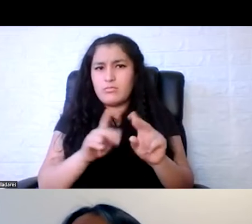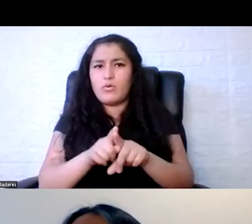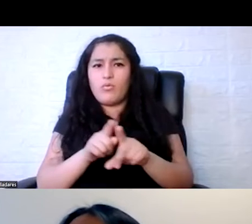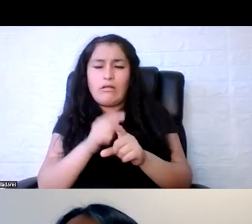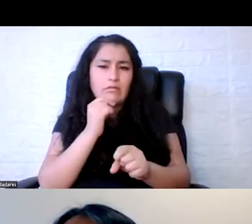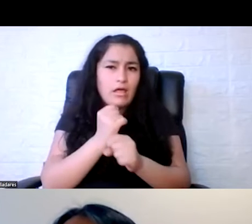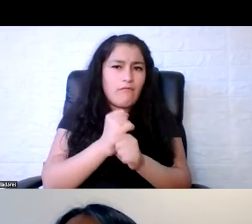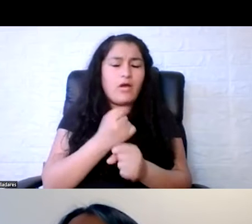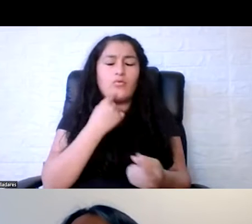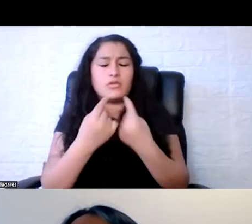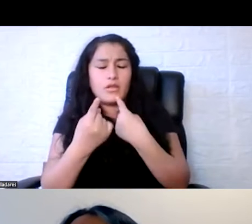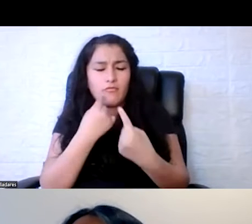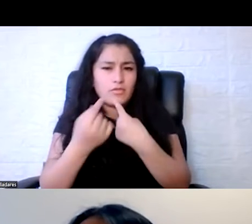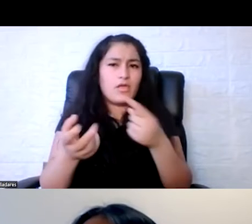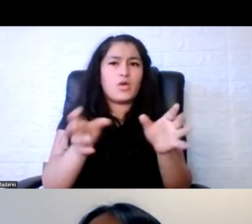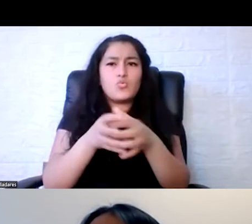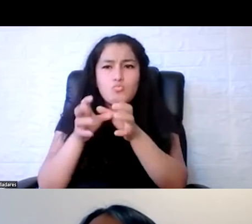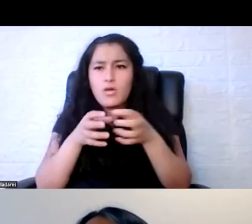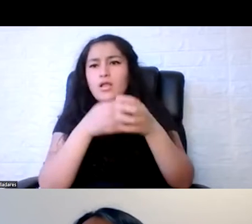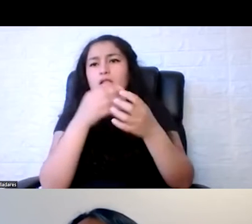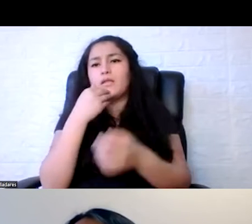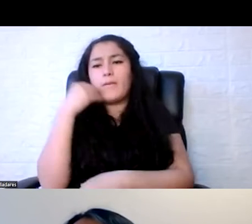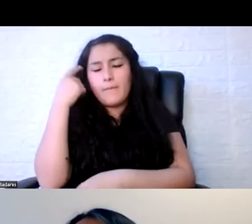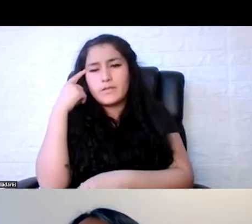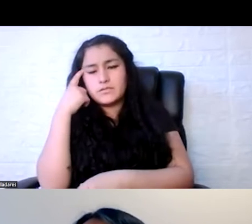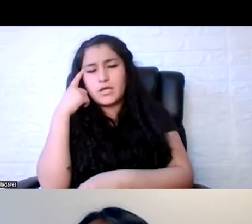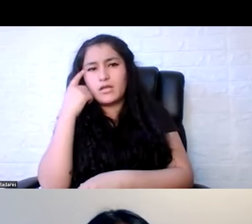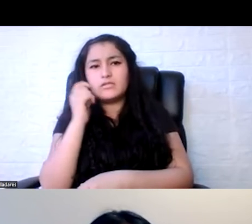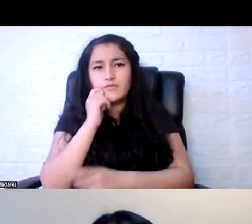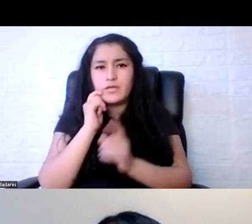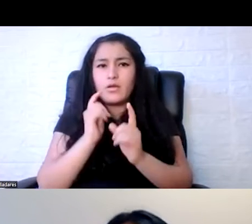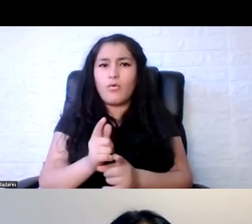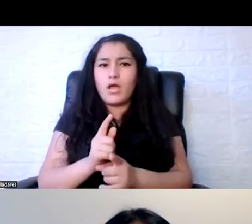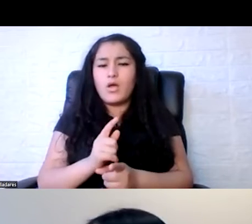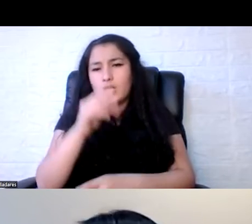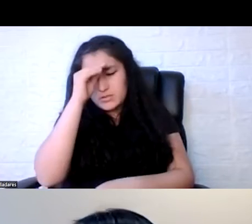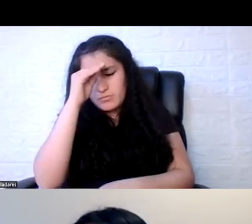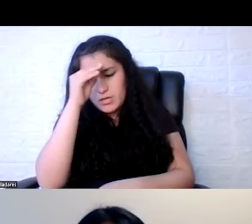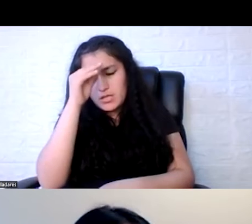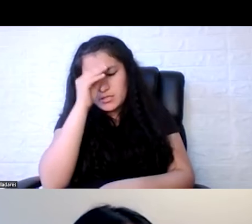terreno, entrevistas grupales y a pensarnos, ¿no? Fue una experiencia que nos invitó